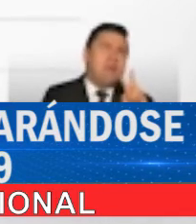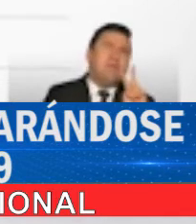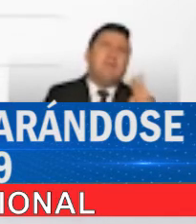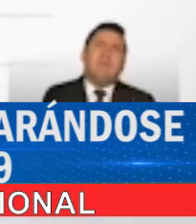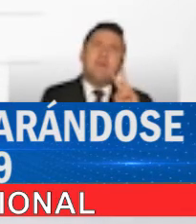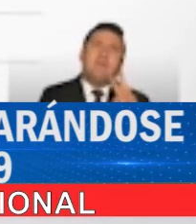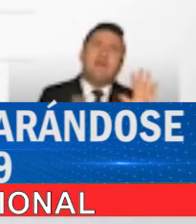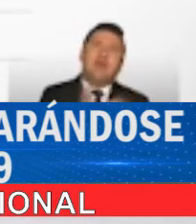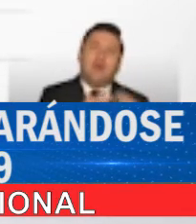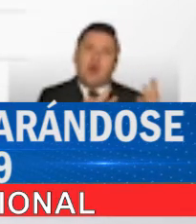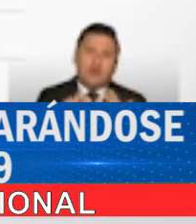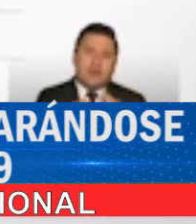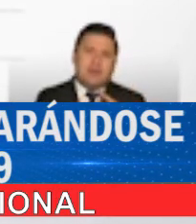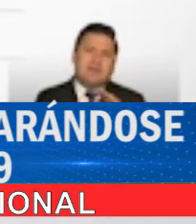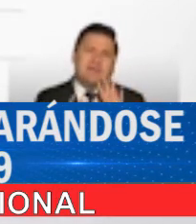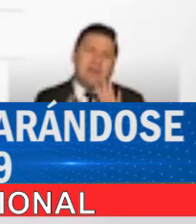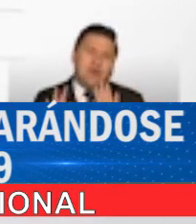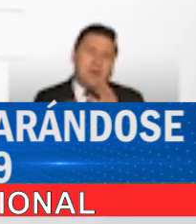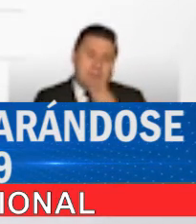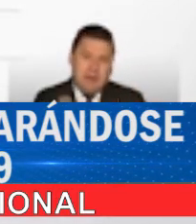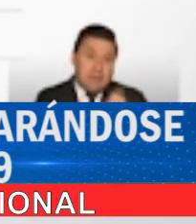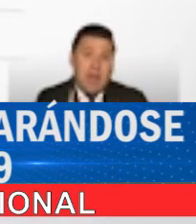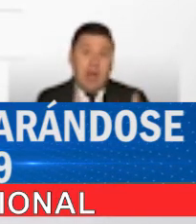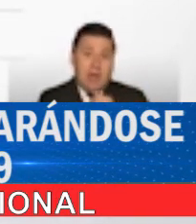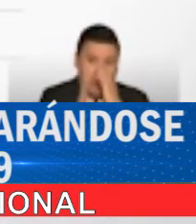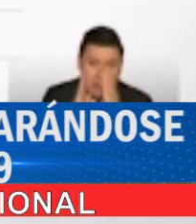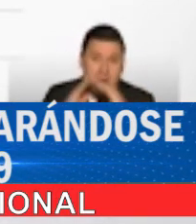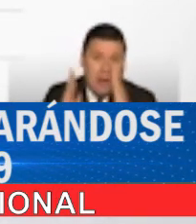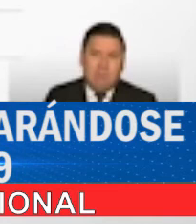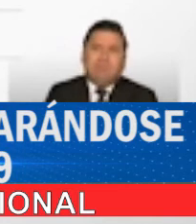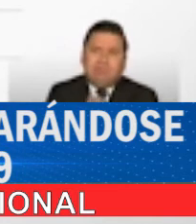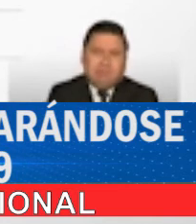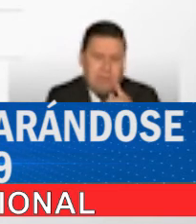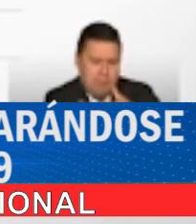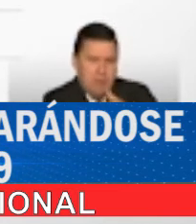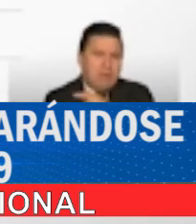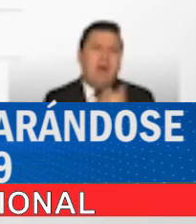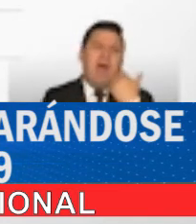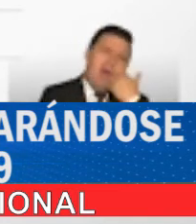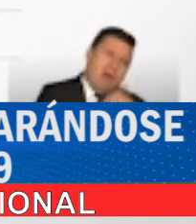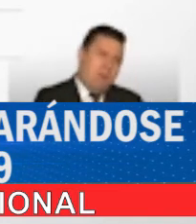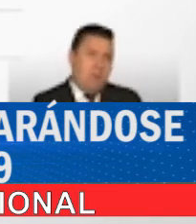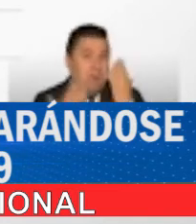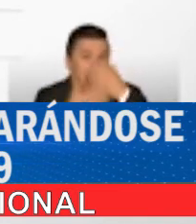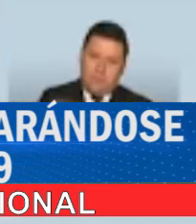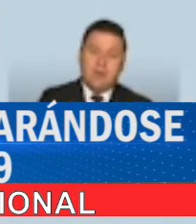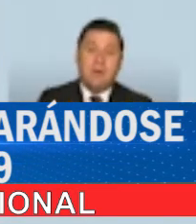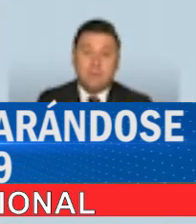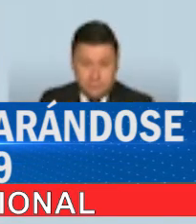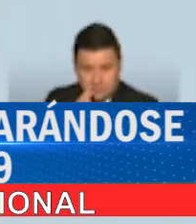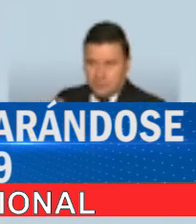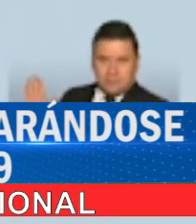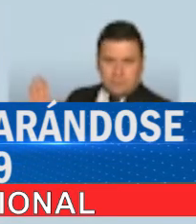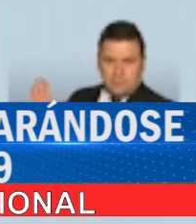para realización de pruebas, con una capacidad máxima por día de 3.730 pruebas de coronavirus. Aquí ven